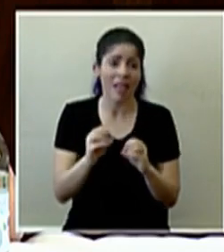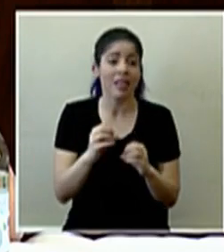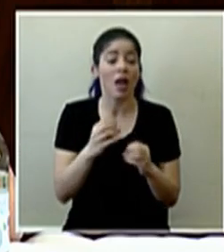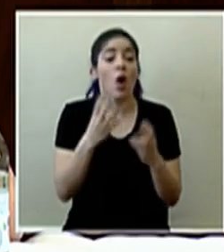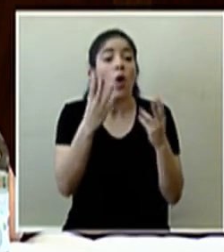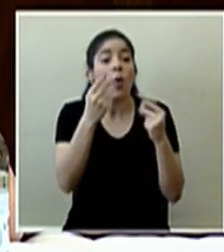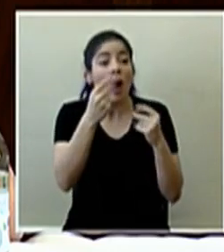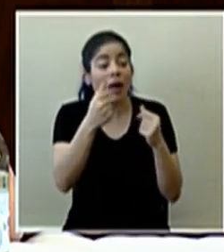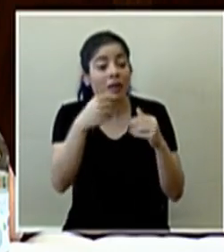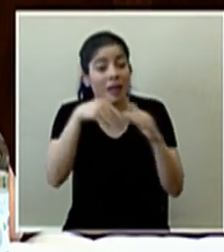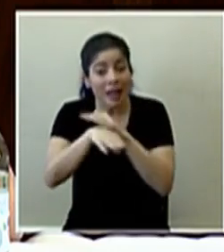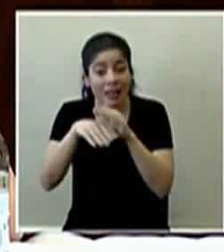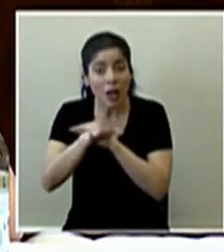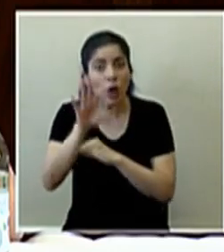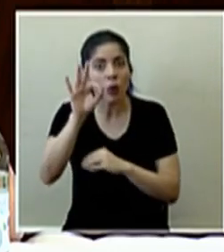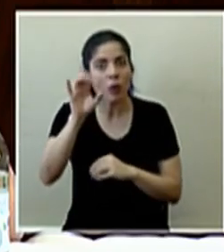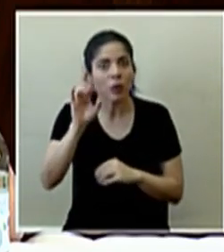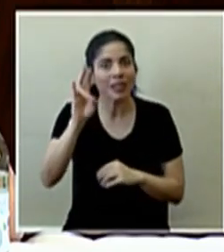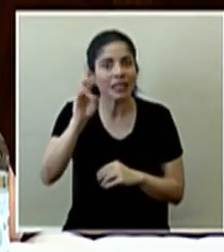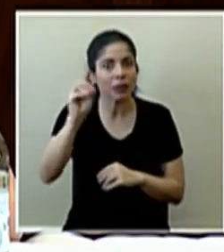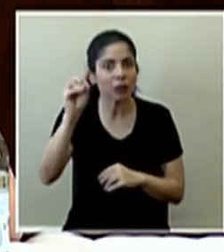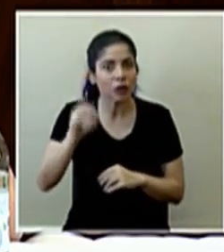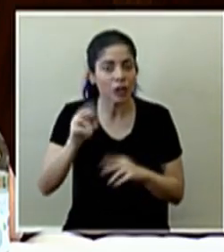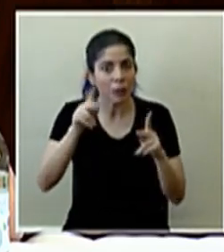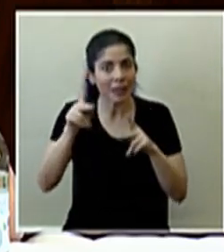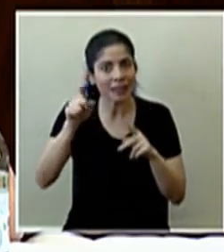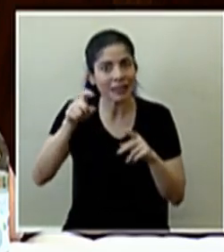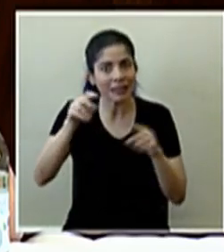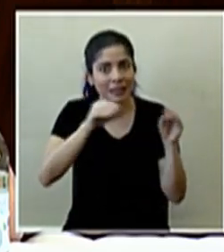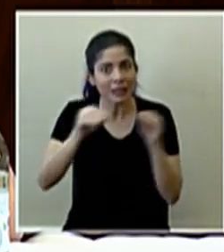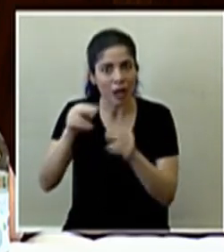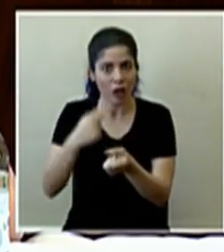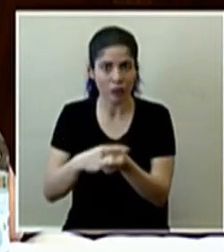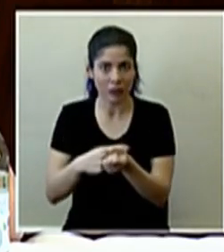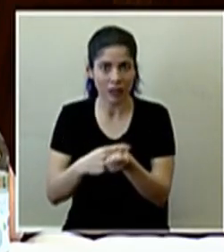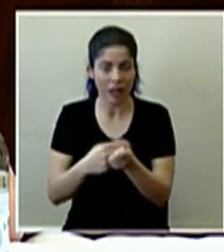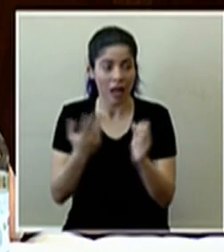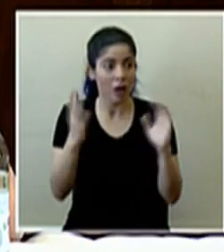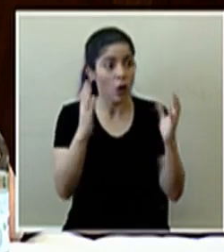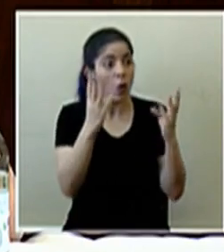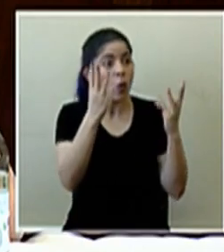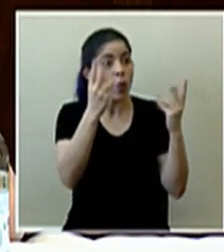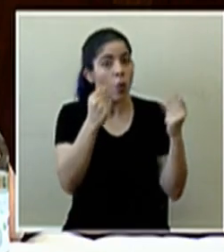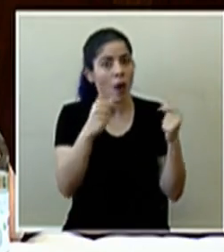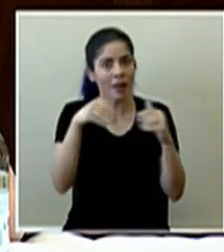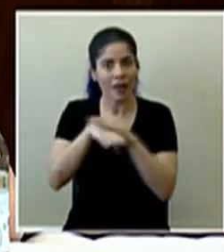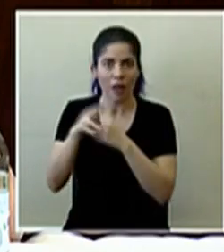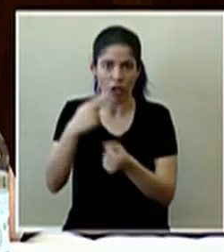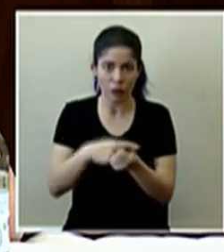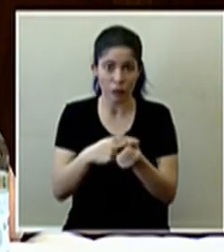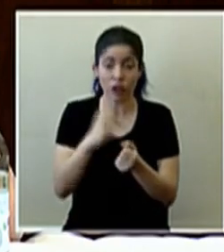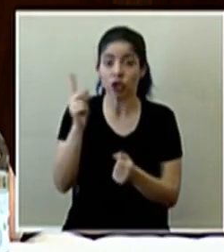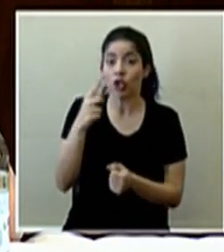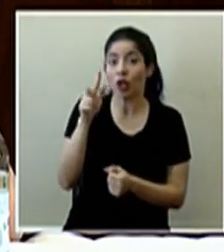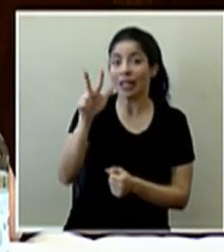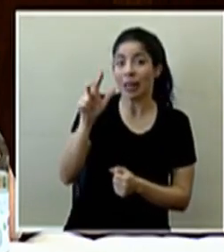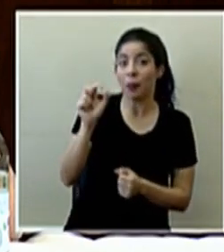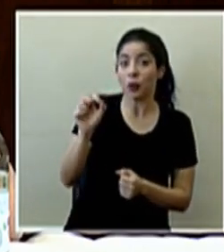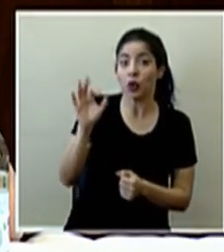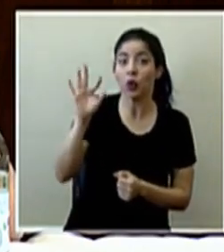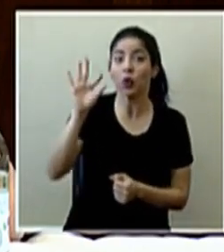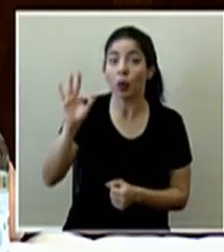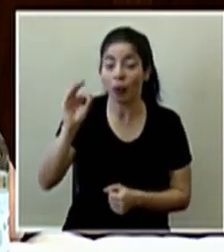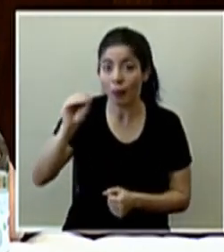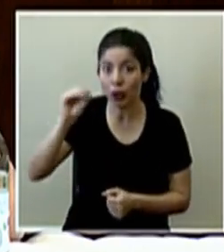de ingresos es el 9.7% en este momento, con relación a las pacientes que han ingresado, un 3.9% de